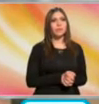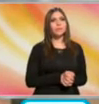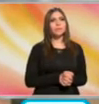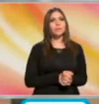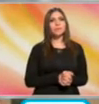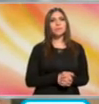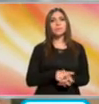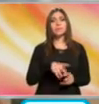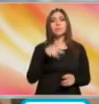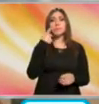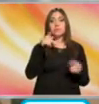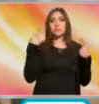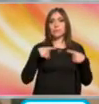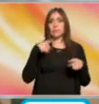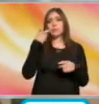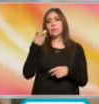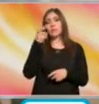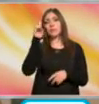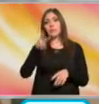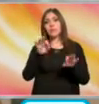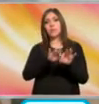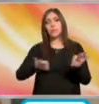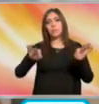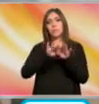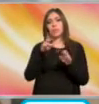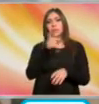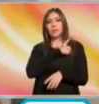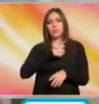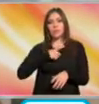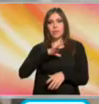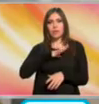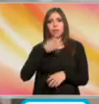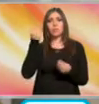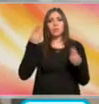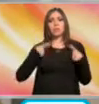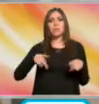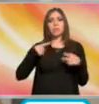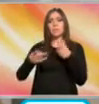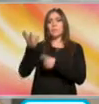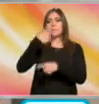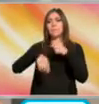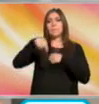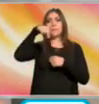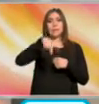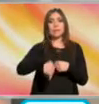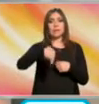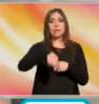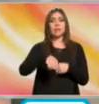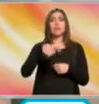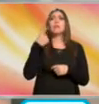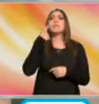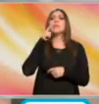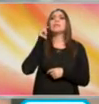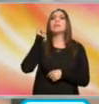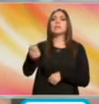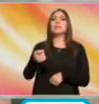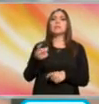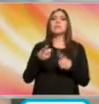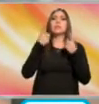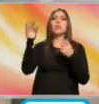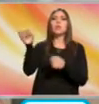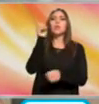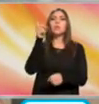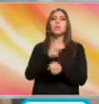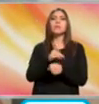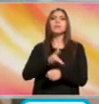solidaria es un impacto que hemos tenido. Entonces mucha gente está aquí porque le da la oportunidad de explorar su